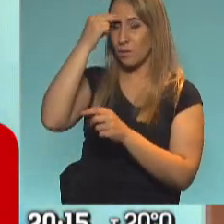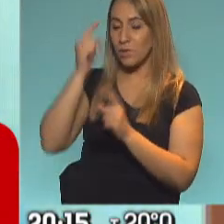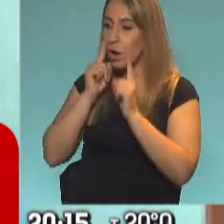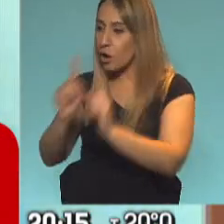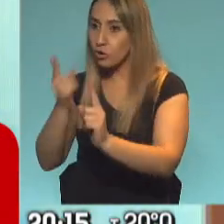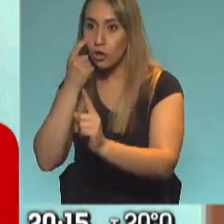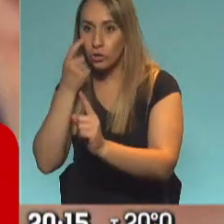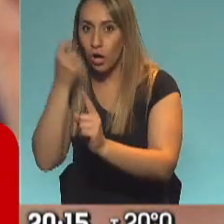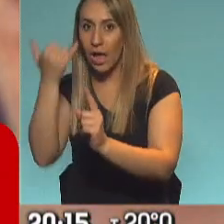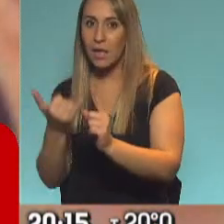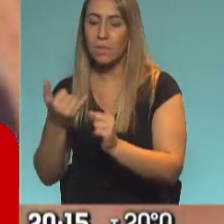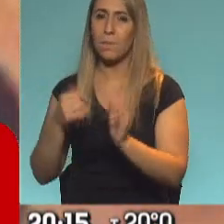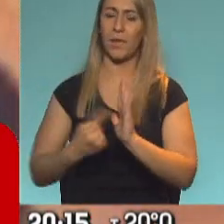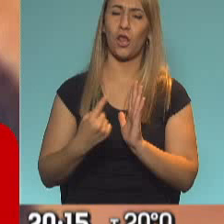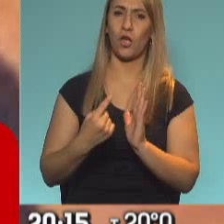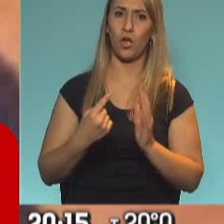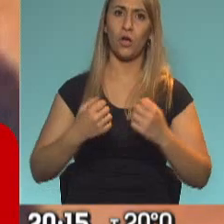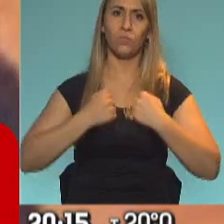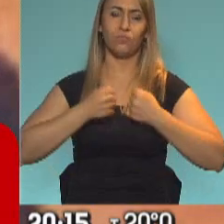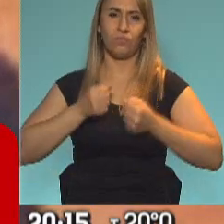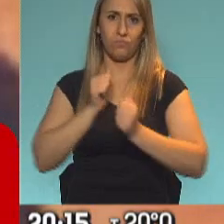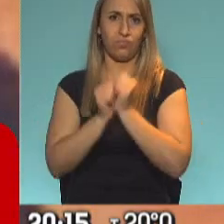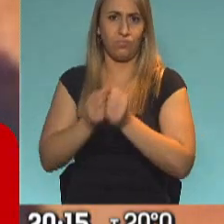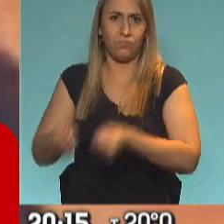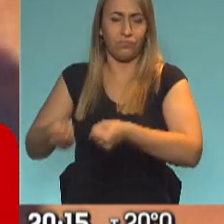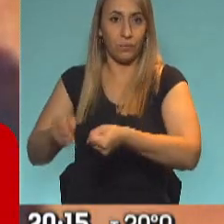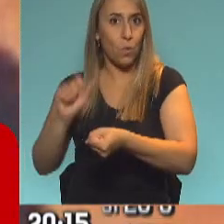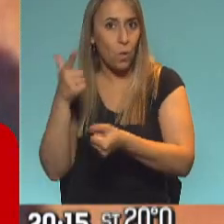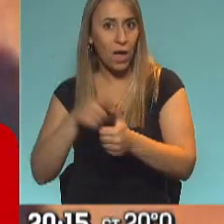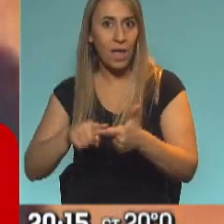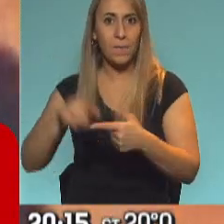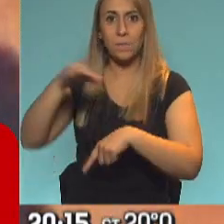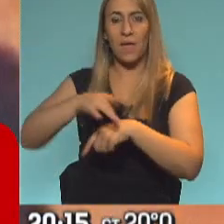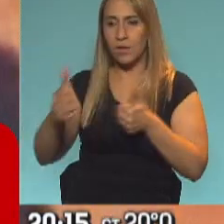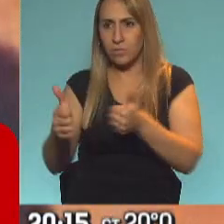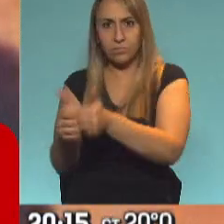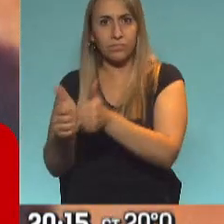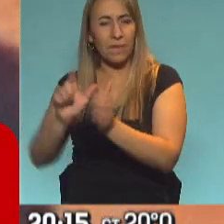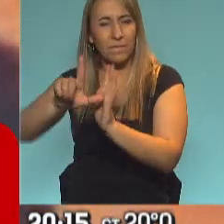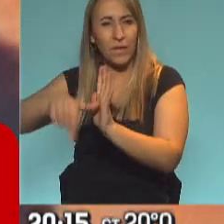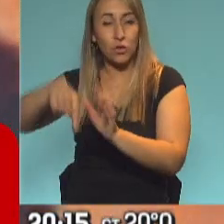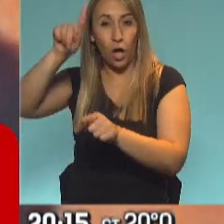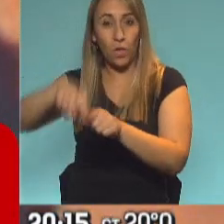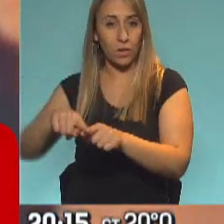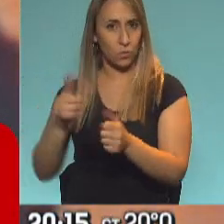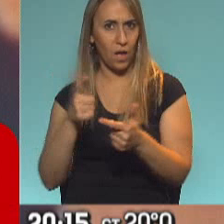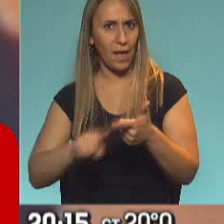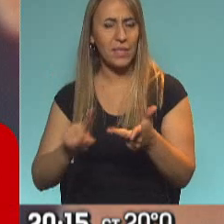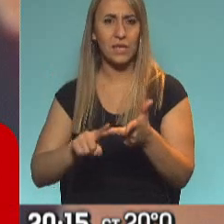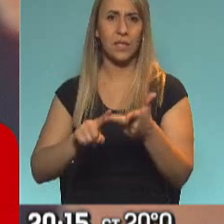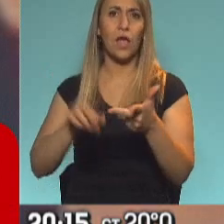ejemplo. No desfibrilador, no médico constantemente. ni siquiera había